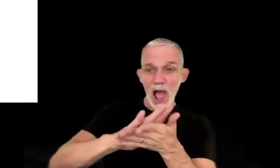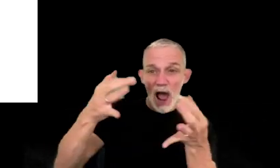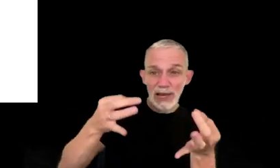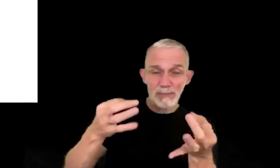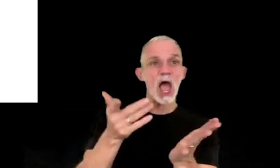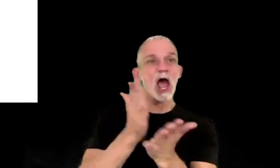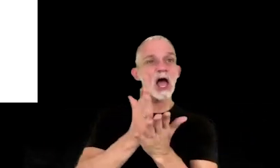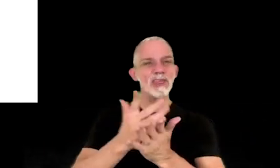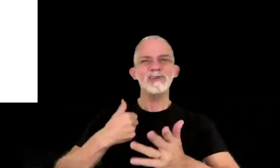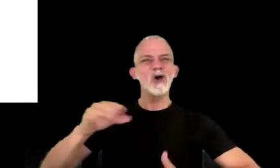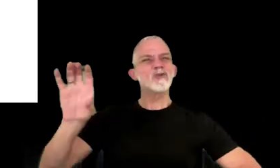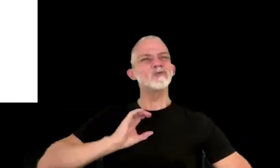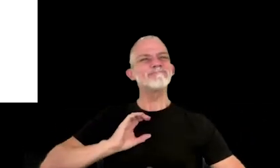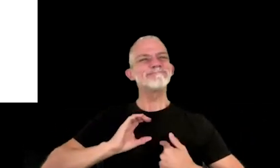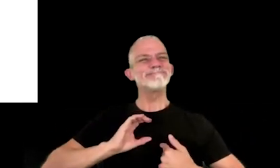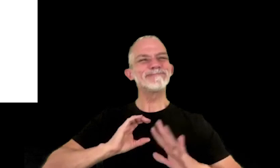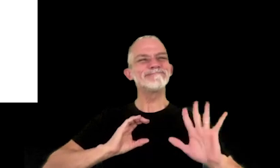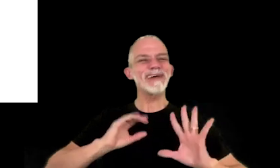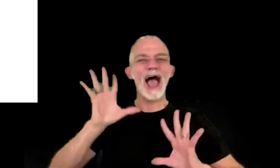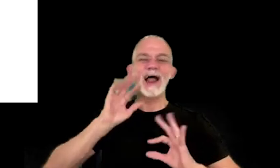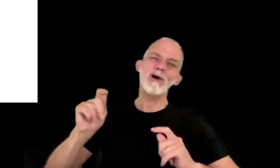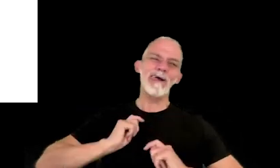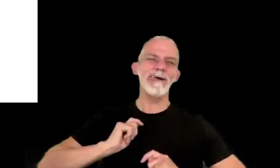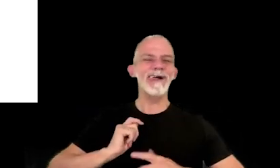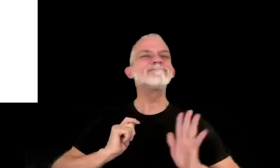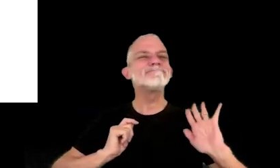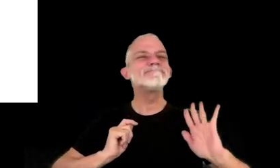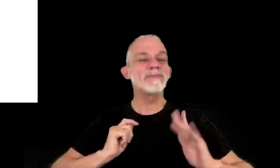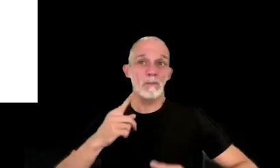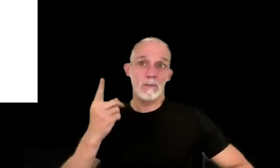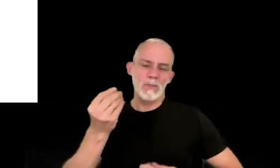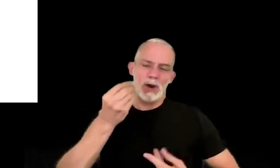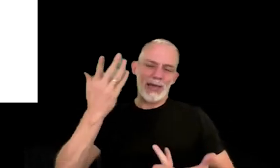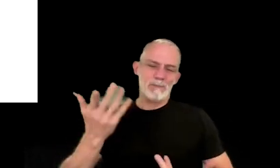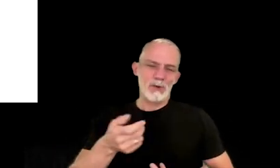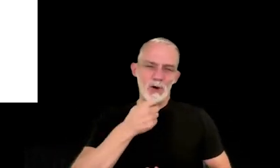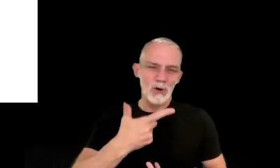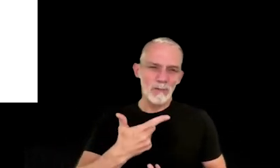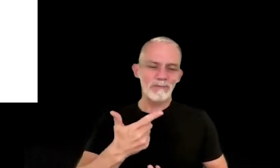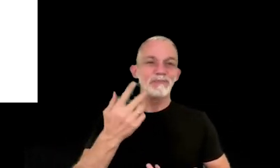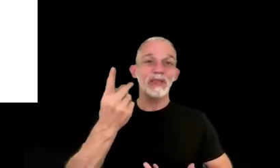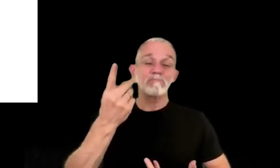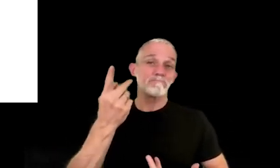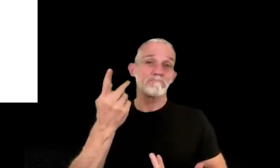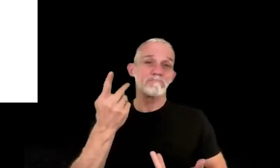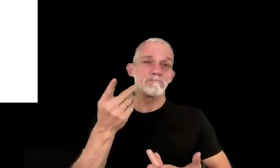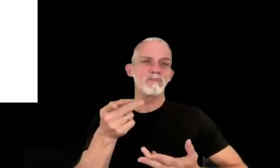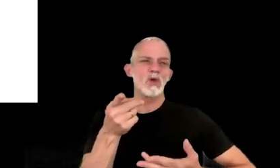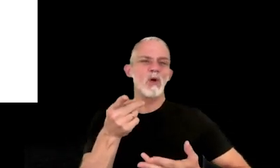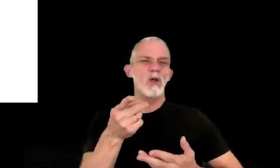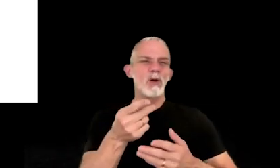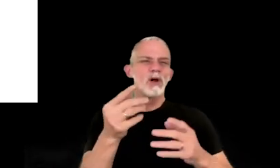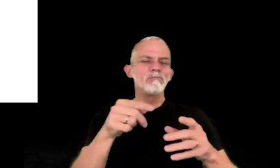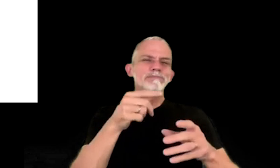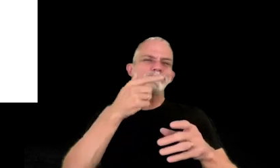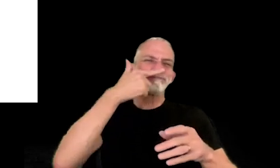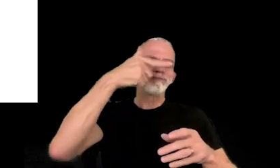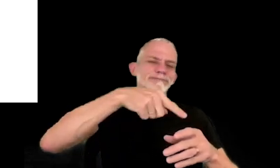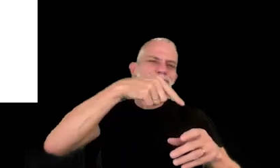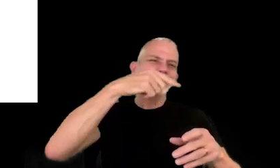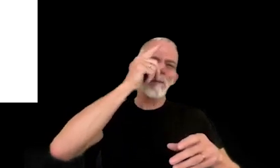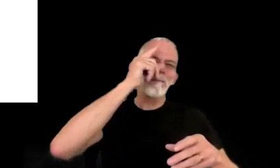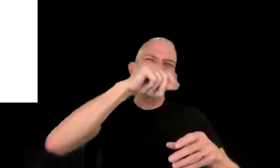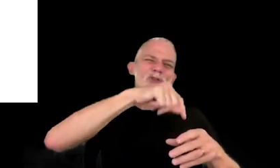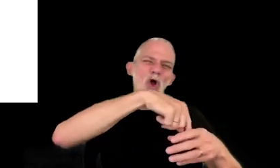derecho a percibir un incentivo o una subvención. Por ejemplo, yo digo, con la explotación de combustible fósil,